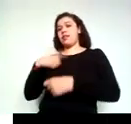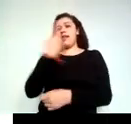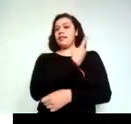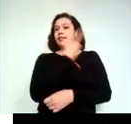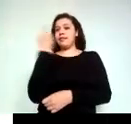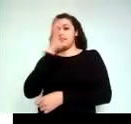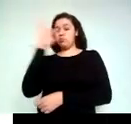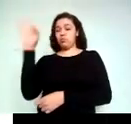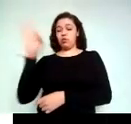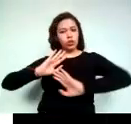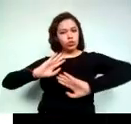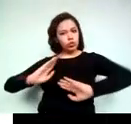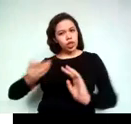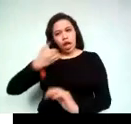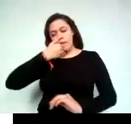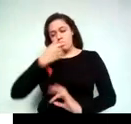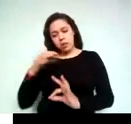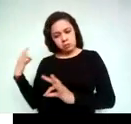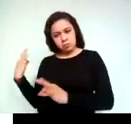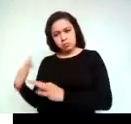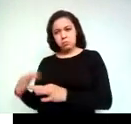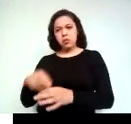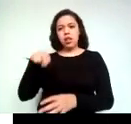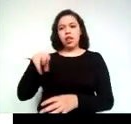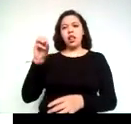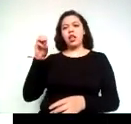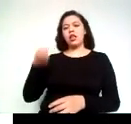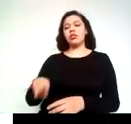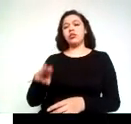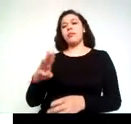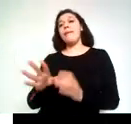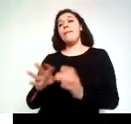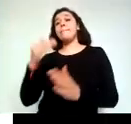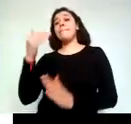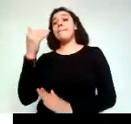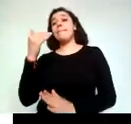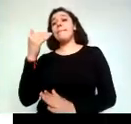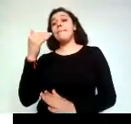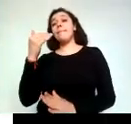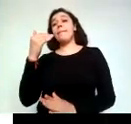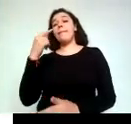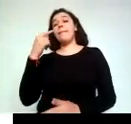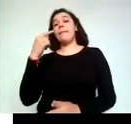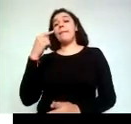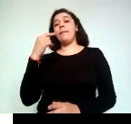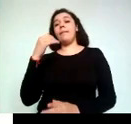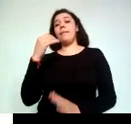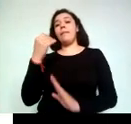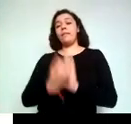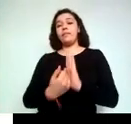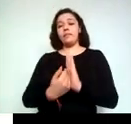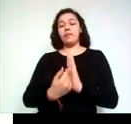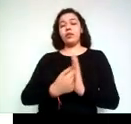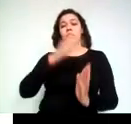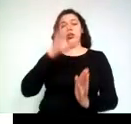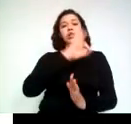la implementación de todo lo que nos pide la NOM, exceptuando el cumplimiento al 100% de los planes de, o los